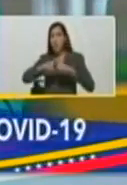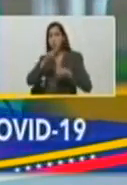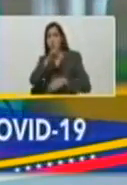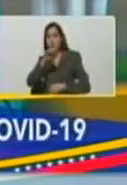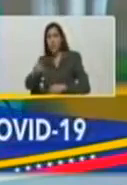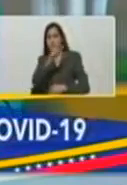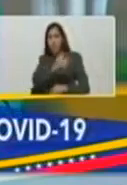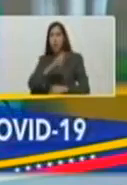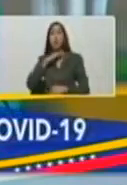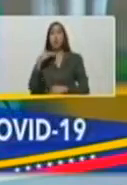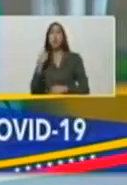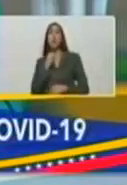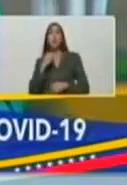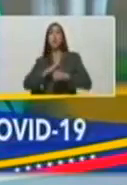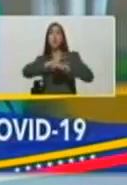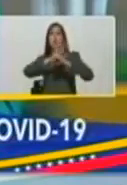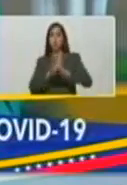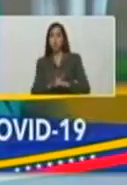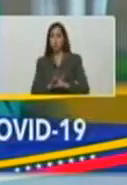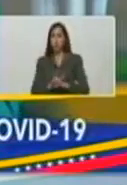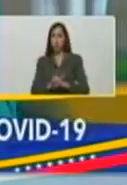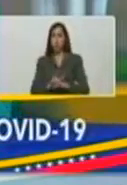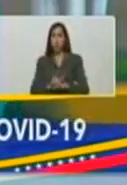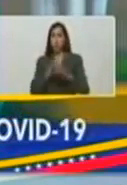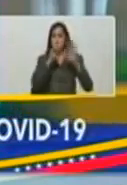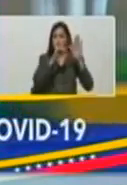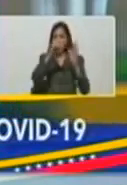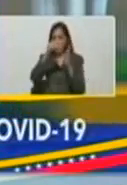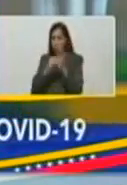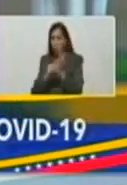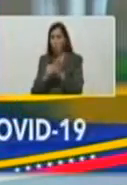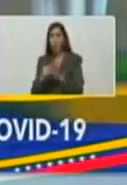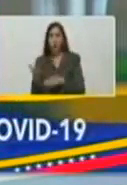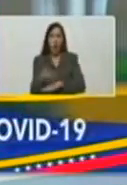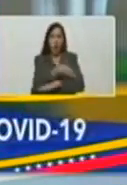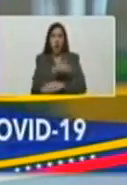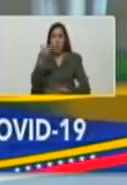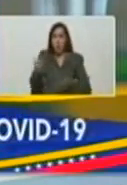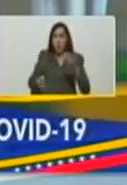habitantes. 6 puntos por debajo de la semana anterior.